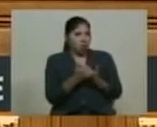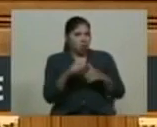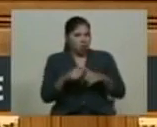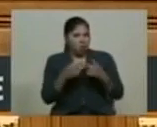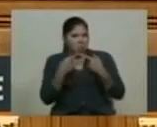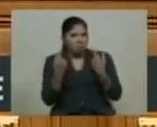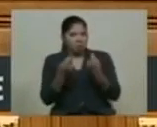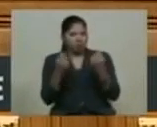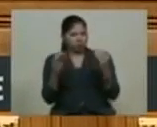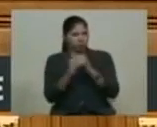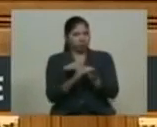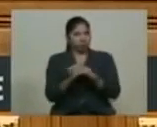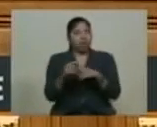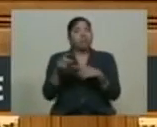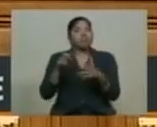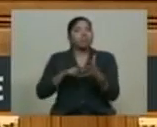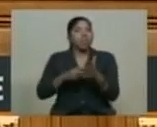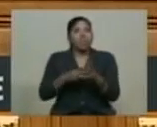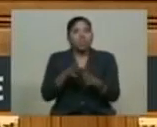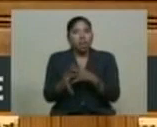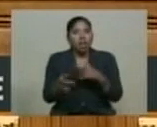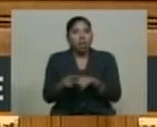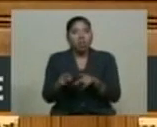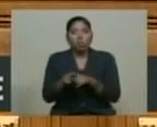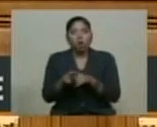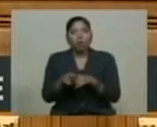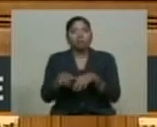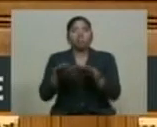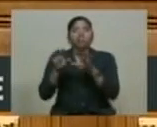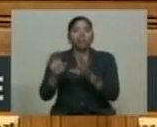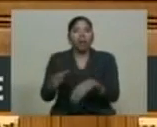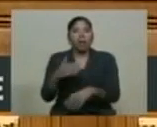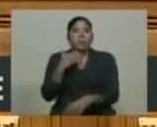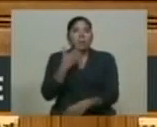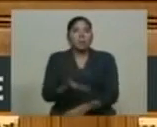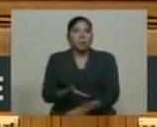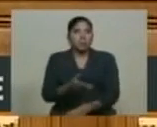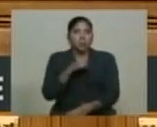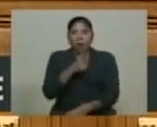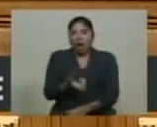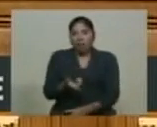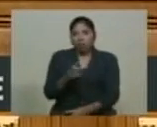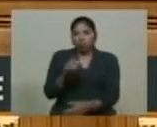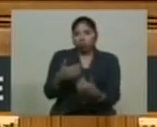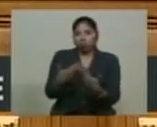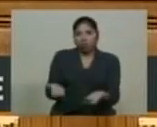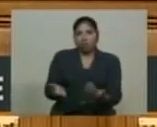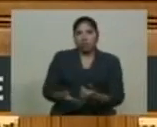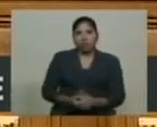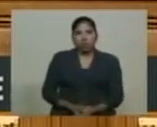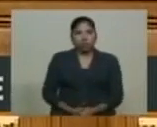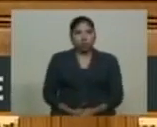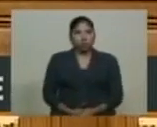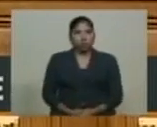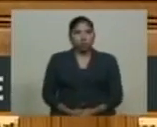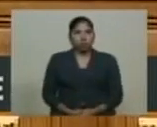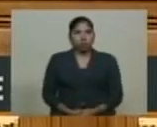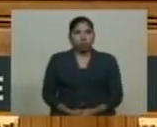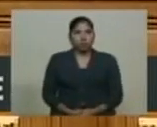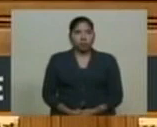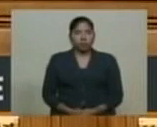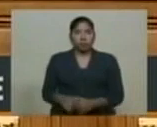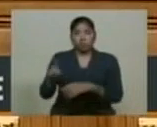no significa que hayan renunciado a ellos. Los imperios jamás renuncian a una